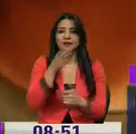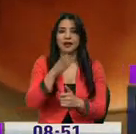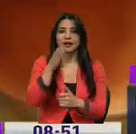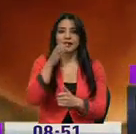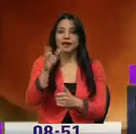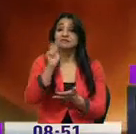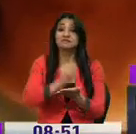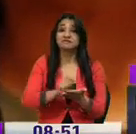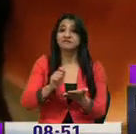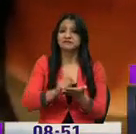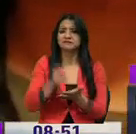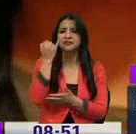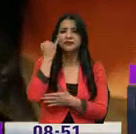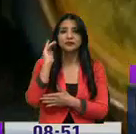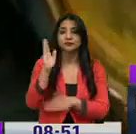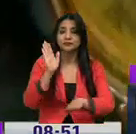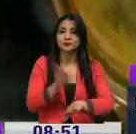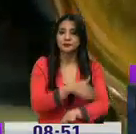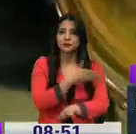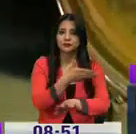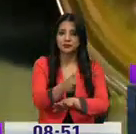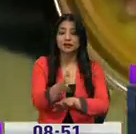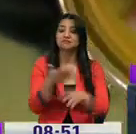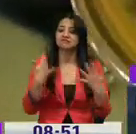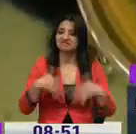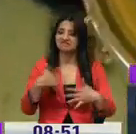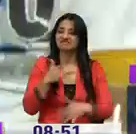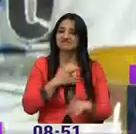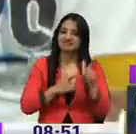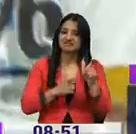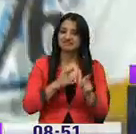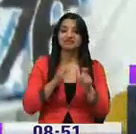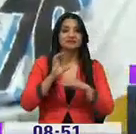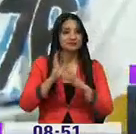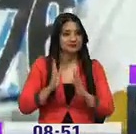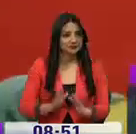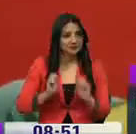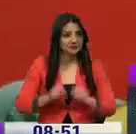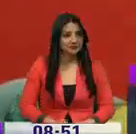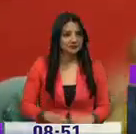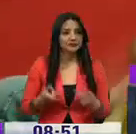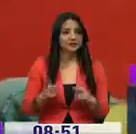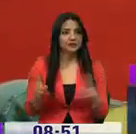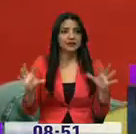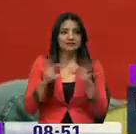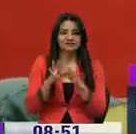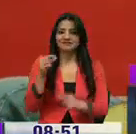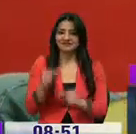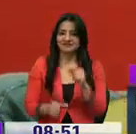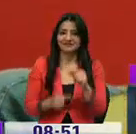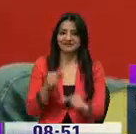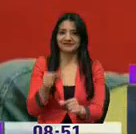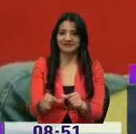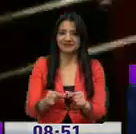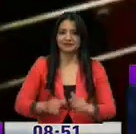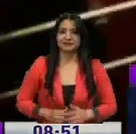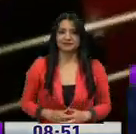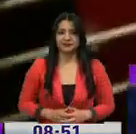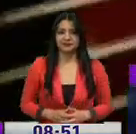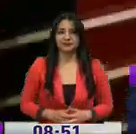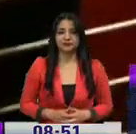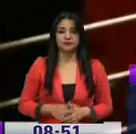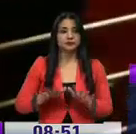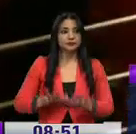y cantantes a través de su música han sabido llegar al corazón de los ecuatorianos y unir generaciones. En